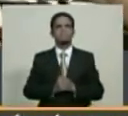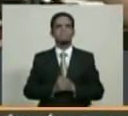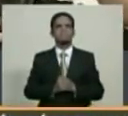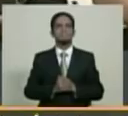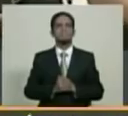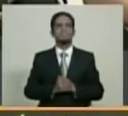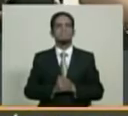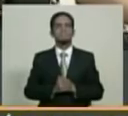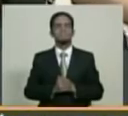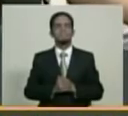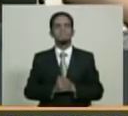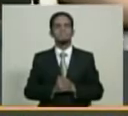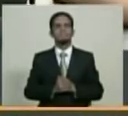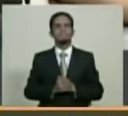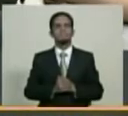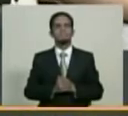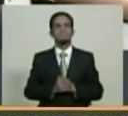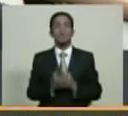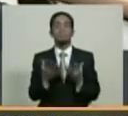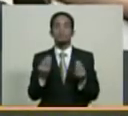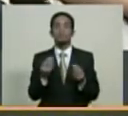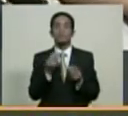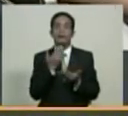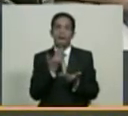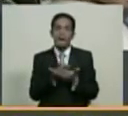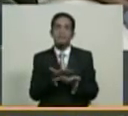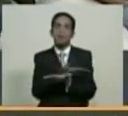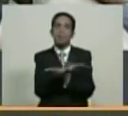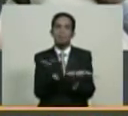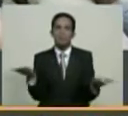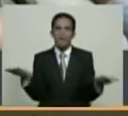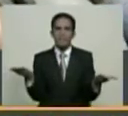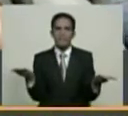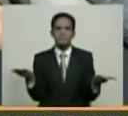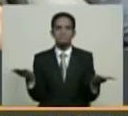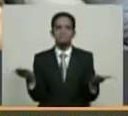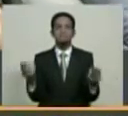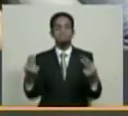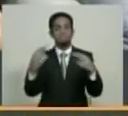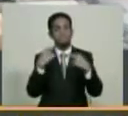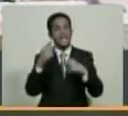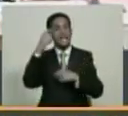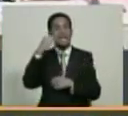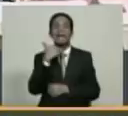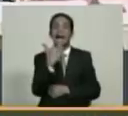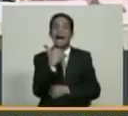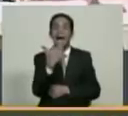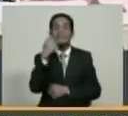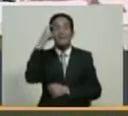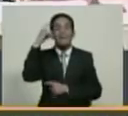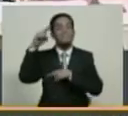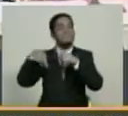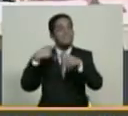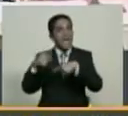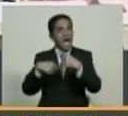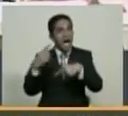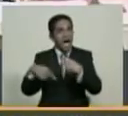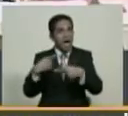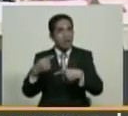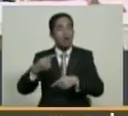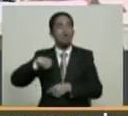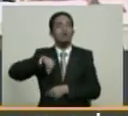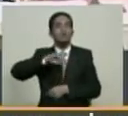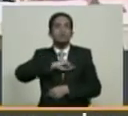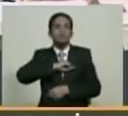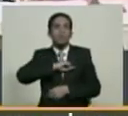Bueno, muchísimas gracias a todas y a todos. Como ustedes pueden ver, casi a diario y a veces varias veces al día se